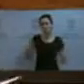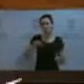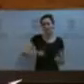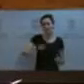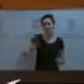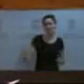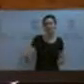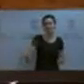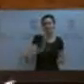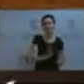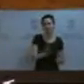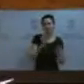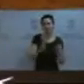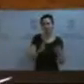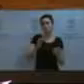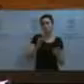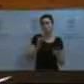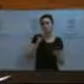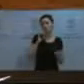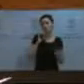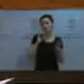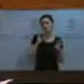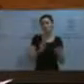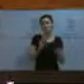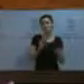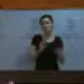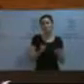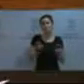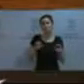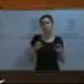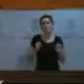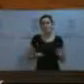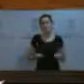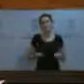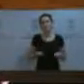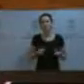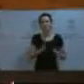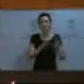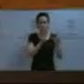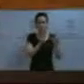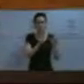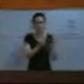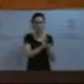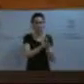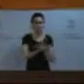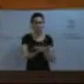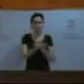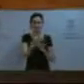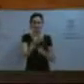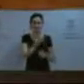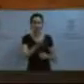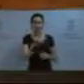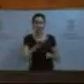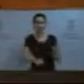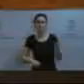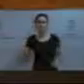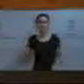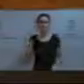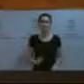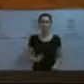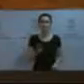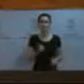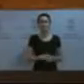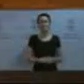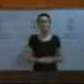tres cupos en los últimos años, pasando de una dotación inicial de 8 cupos a los actuales de 11, como ya le he indicado.